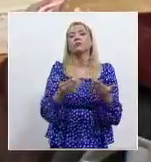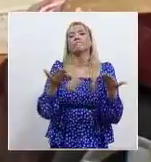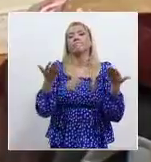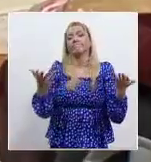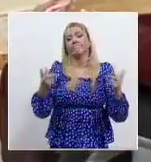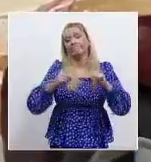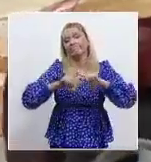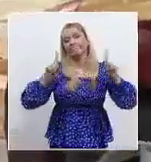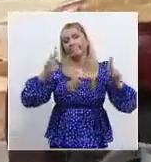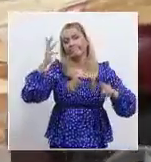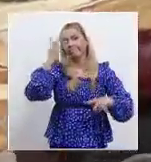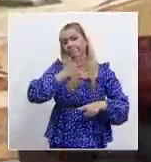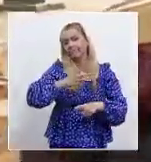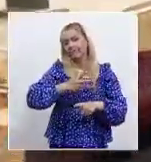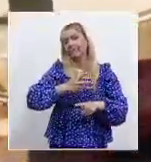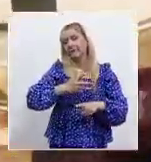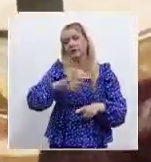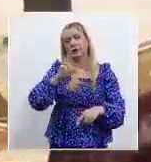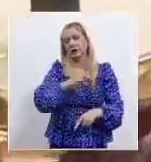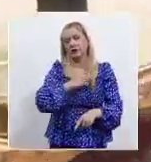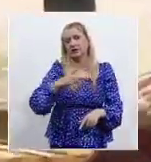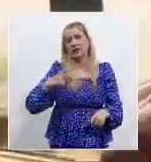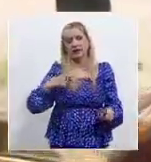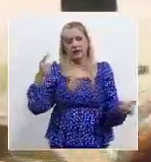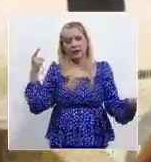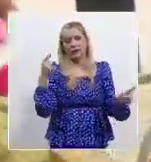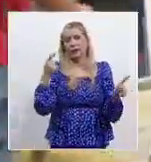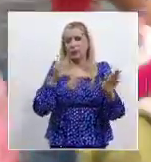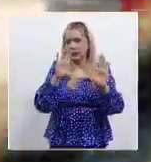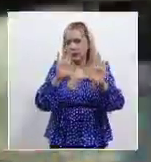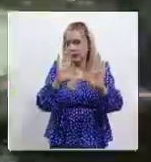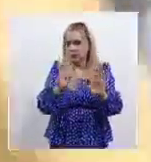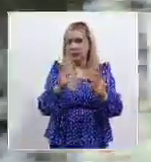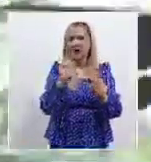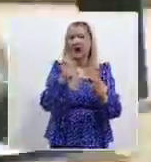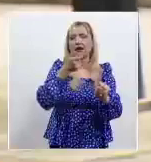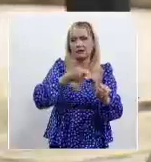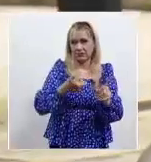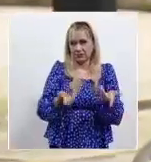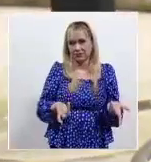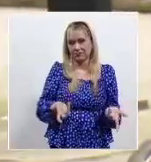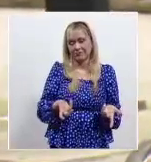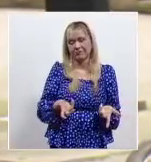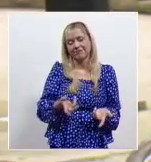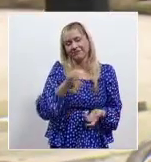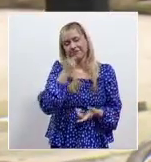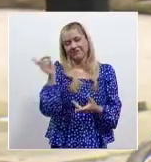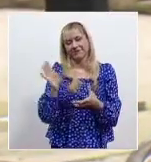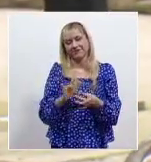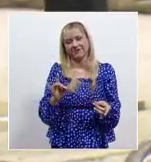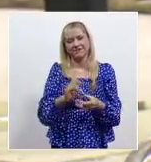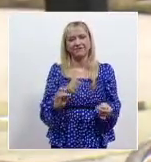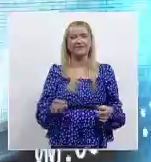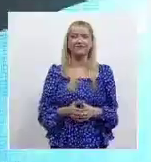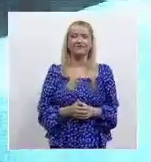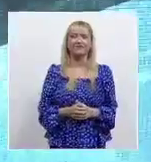vuelve diferente. Para el canal del Poder Judicial de la Federación, Óscar